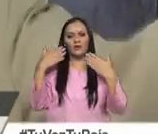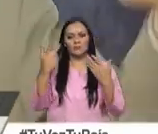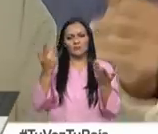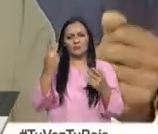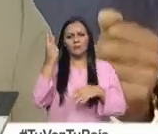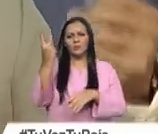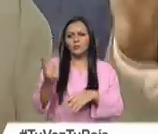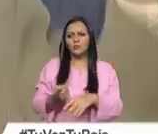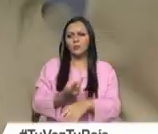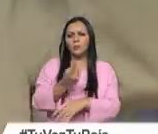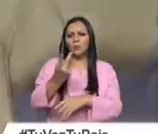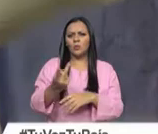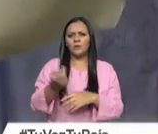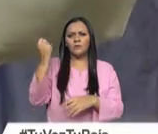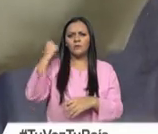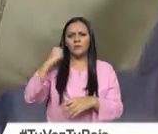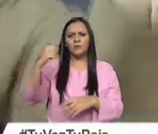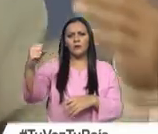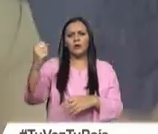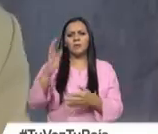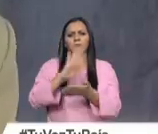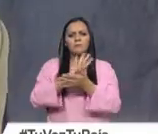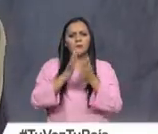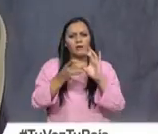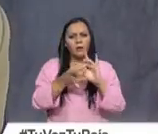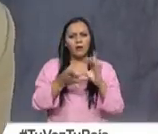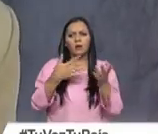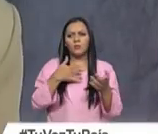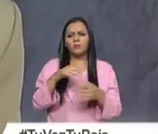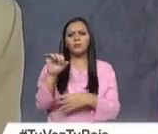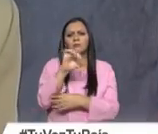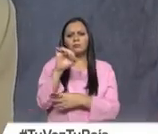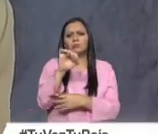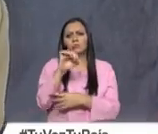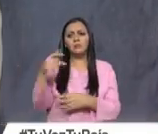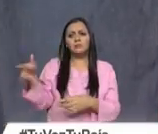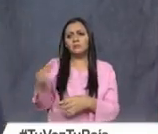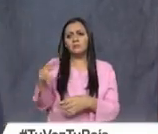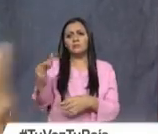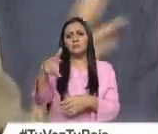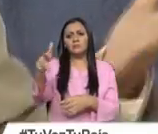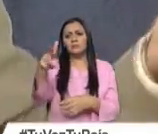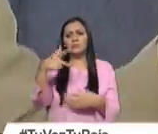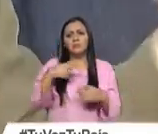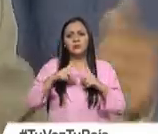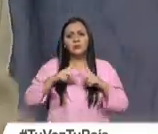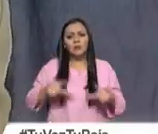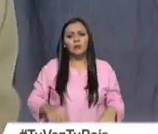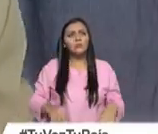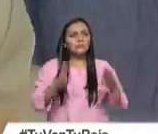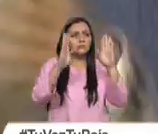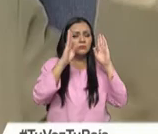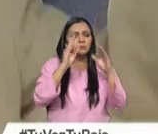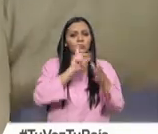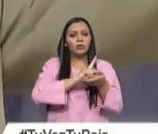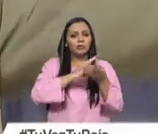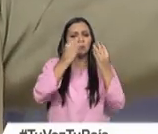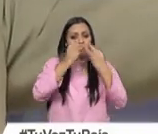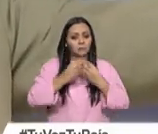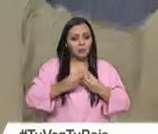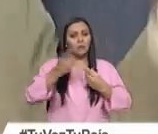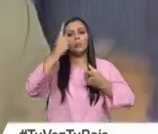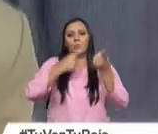kilómetros, 2 horas de viaje, a Milagro, a Guayaquil, al Teodoro Maldonado. ¿Por qué pensar allá? ¿Por qué